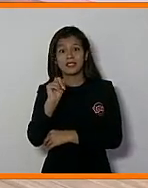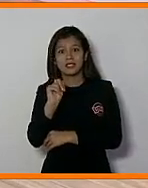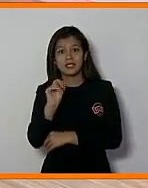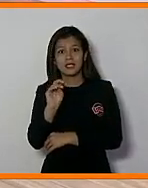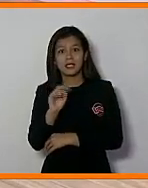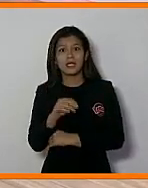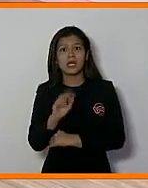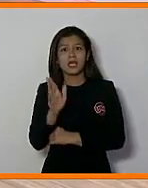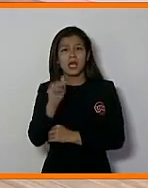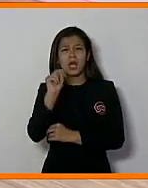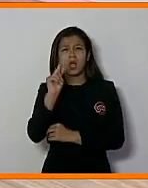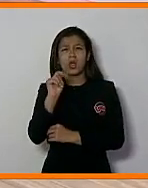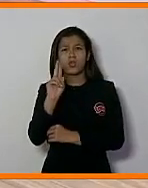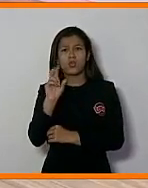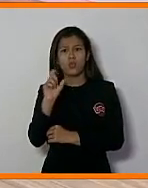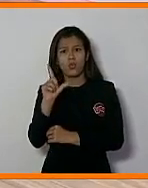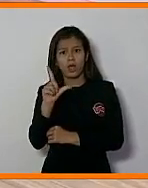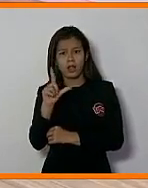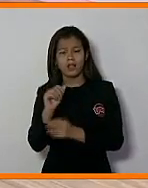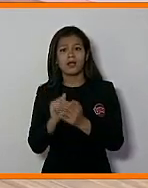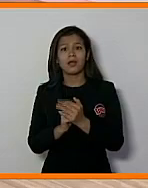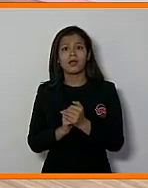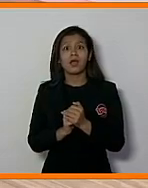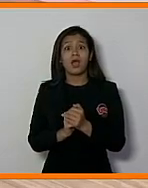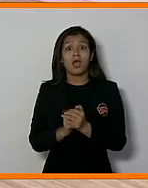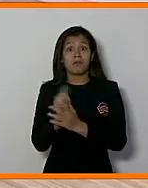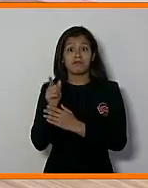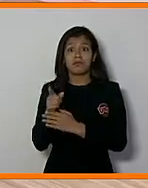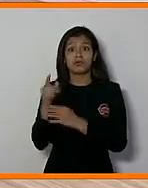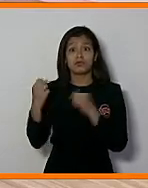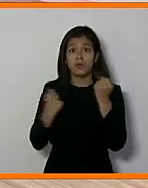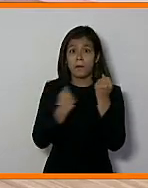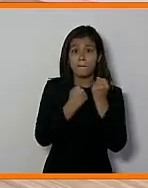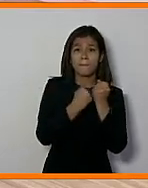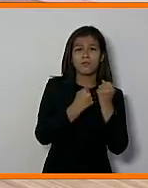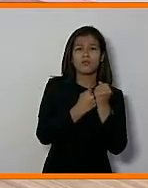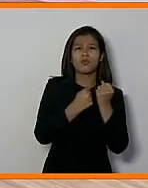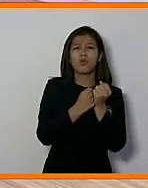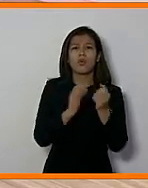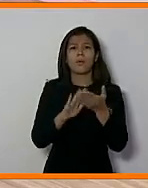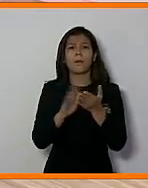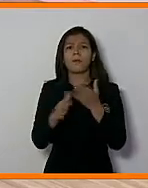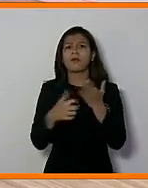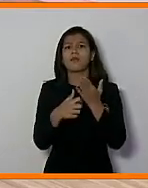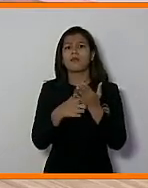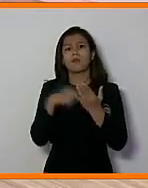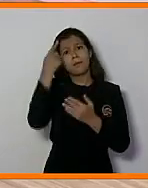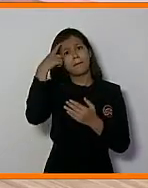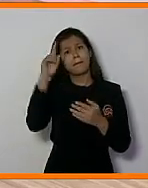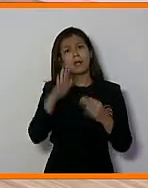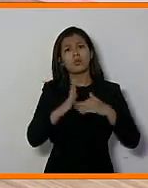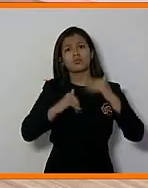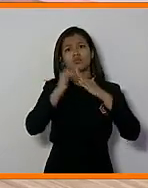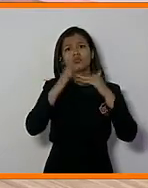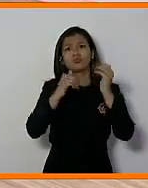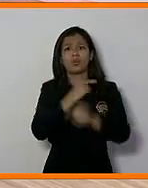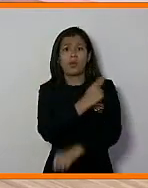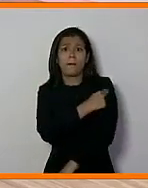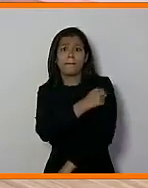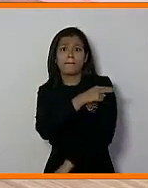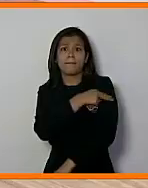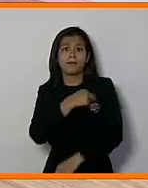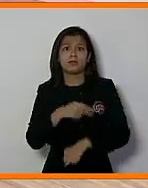boleto estarás apoyando la construcción del Hospital Operación Sonrisa. Te deseo suerte porque iniciamos la diversión